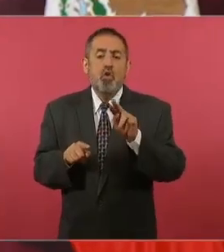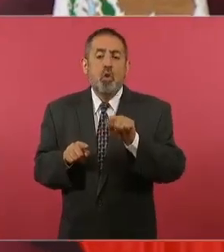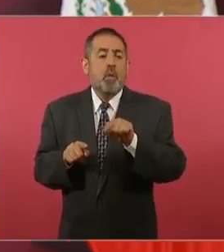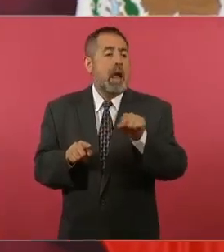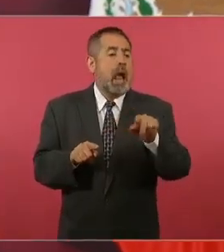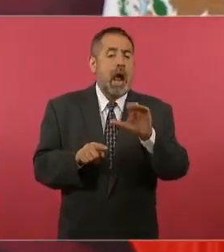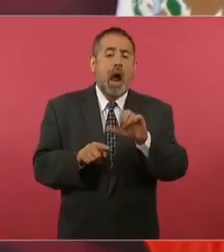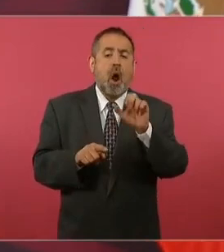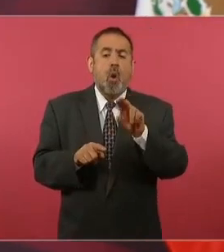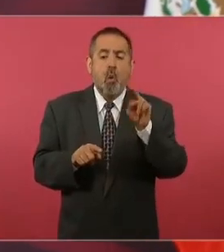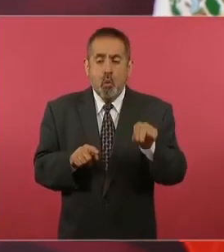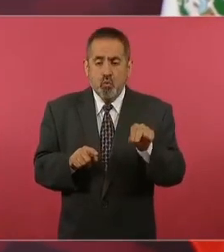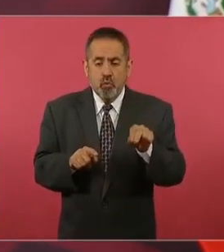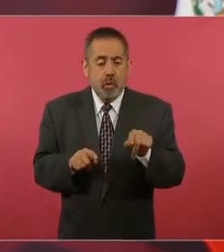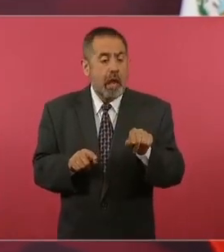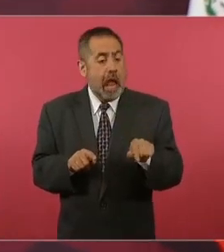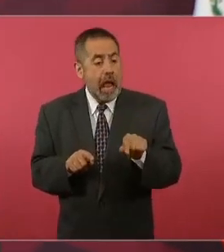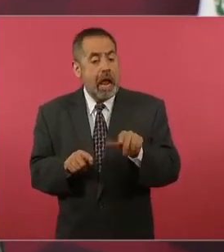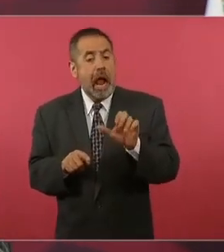Cancún.